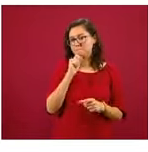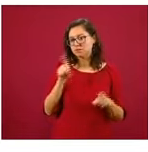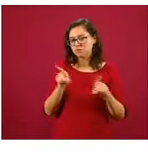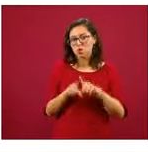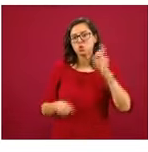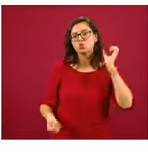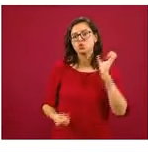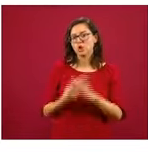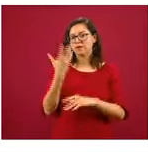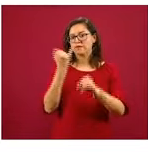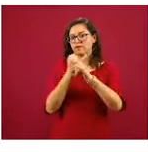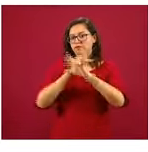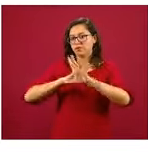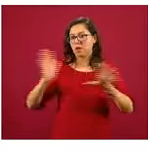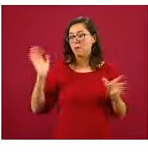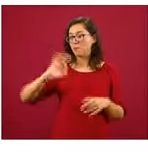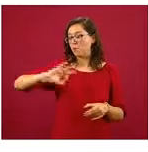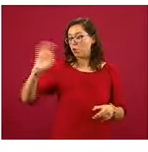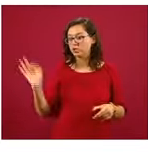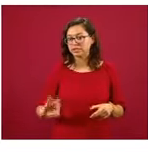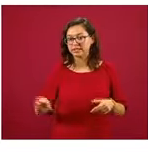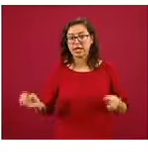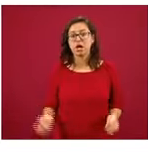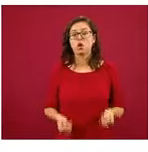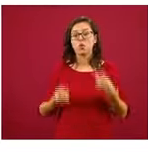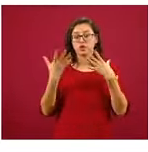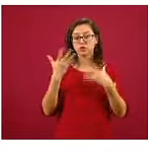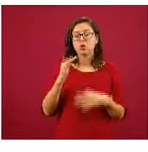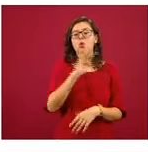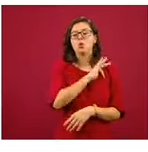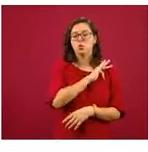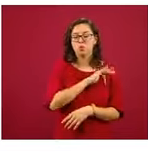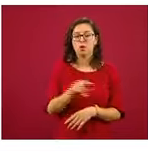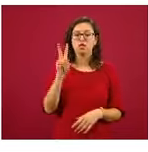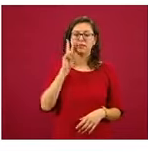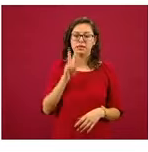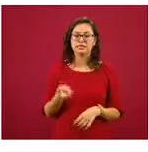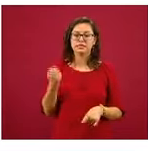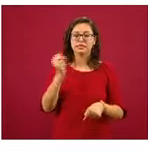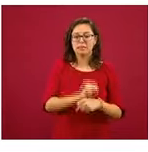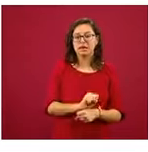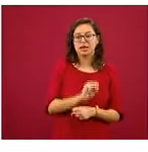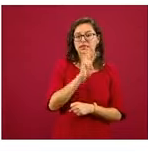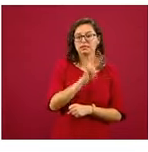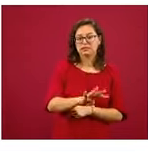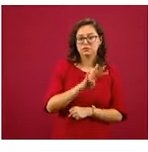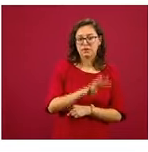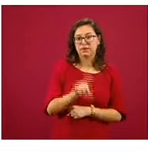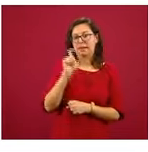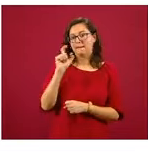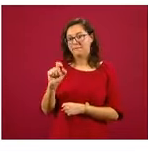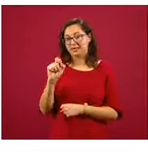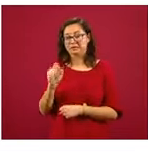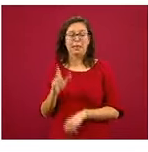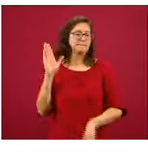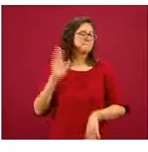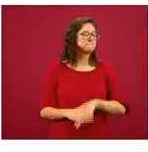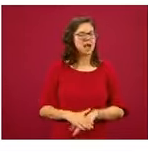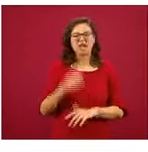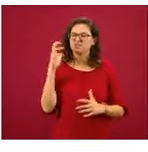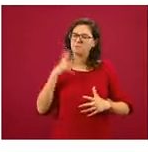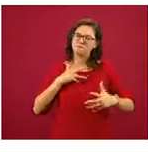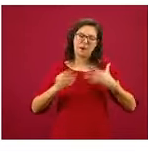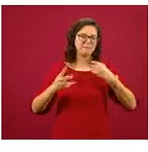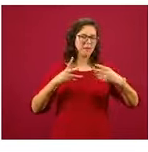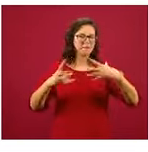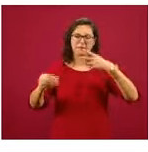que es el porcentaje de positividad, vemos cómo precisamente en la semana 19-20 es cuando el estado alcanza su mayor